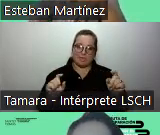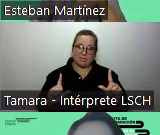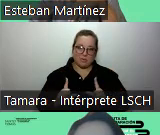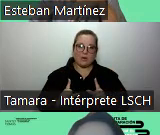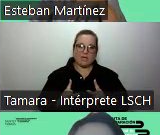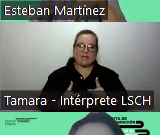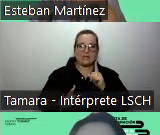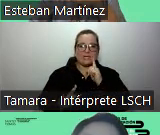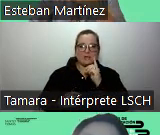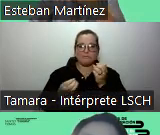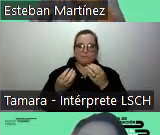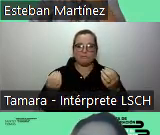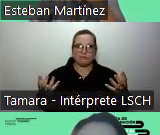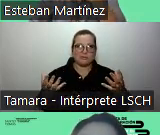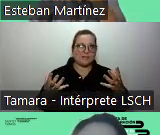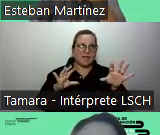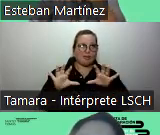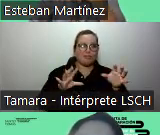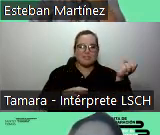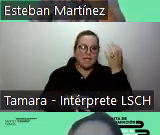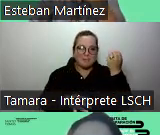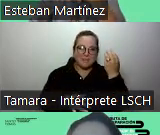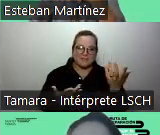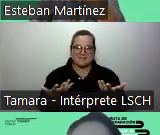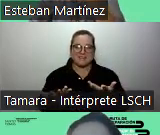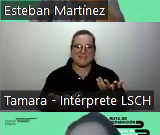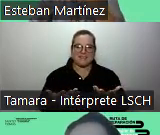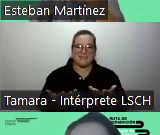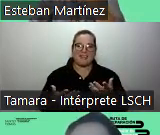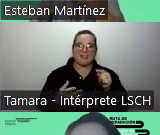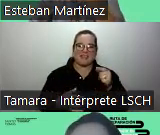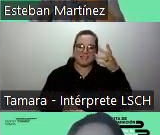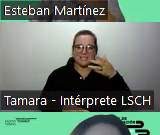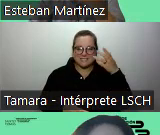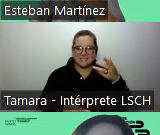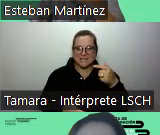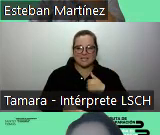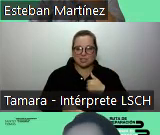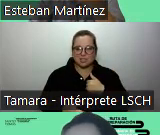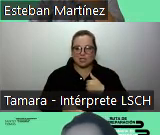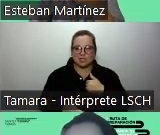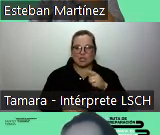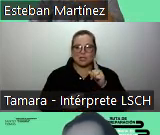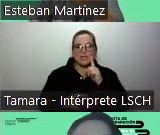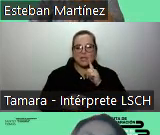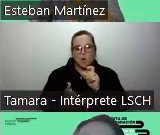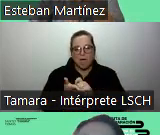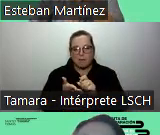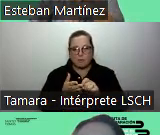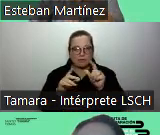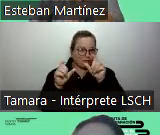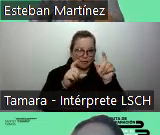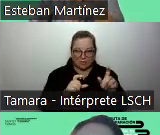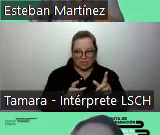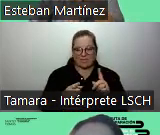muchas eh mucho aprendizaje cierto de esta charla yo tomé mis apuntes tomé unas fotitos